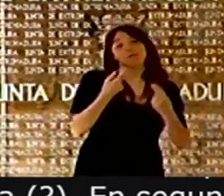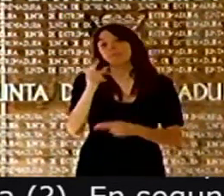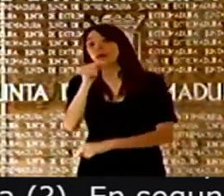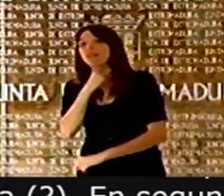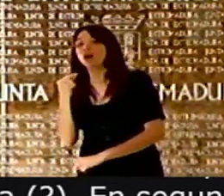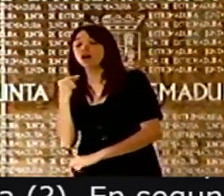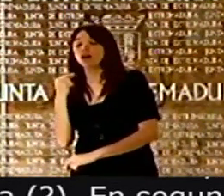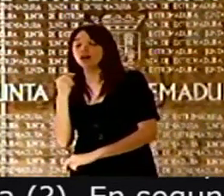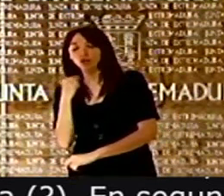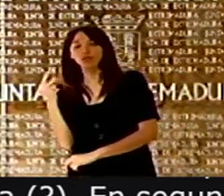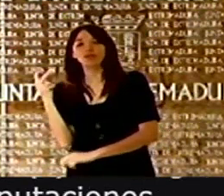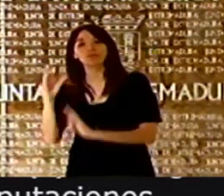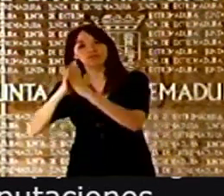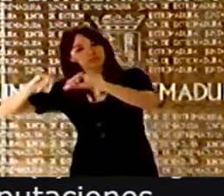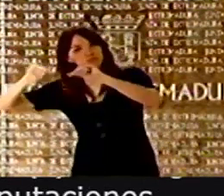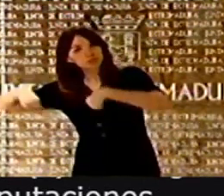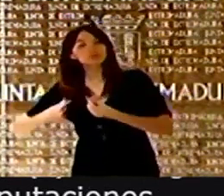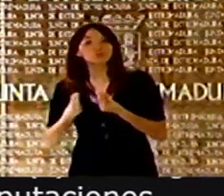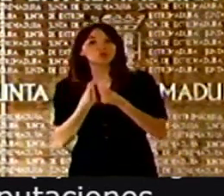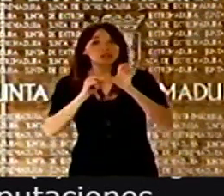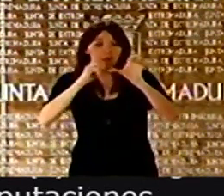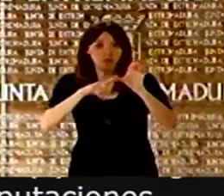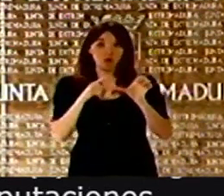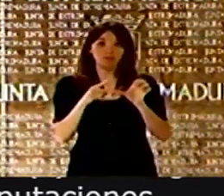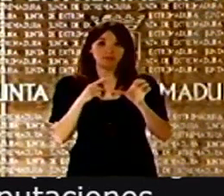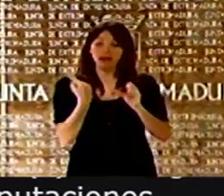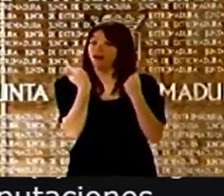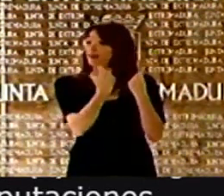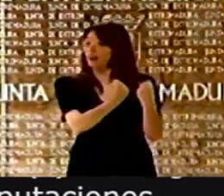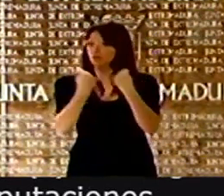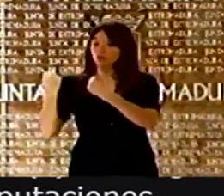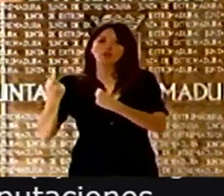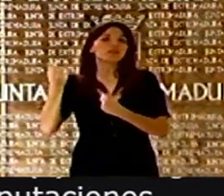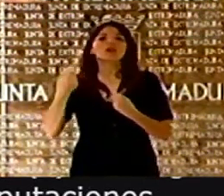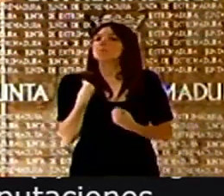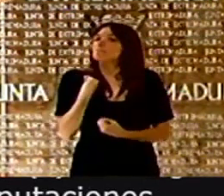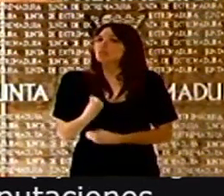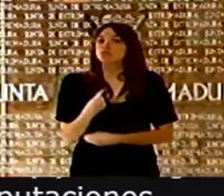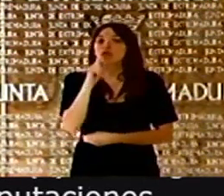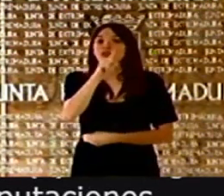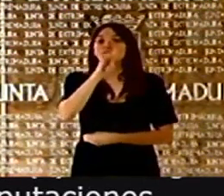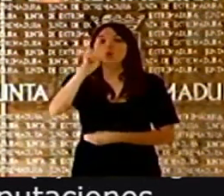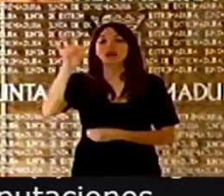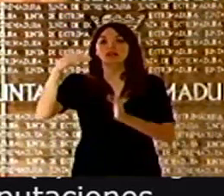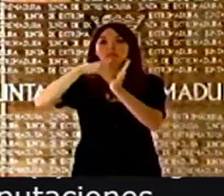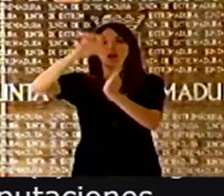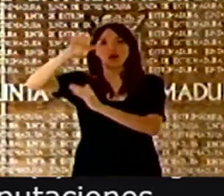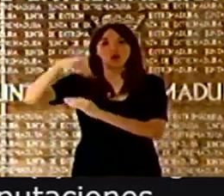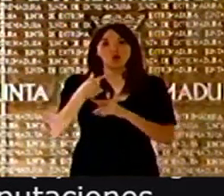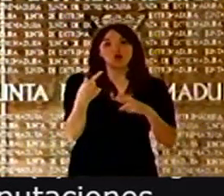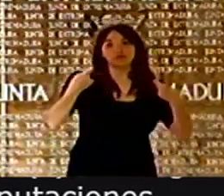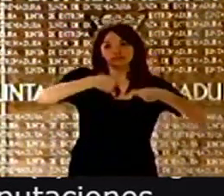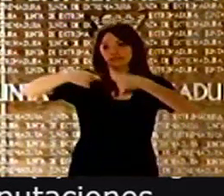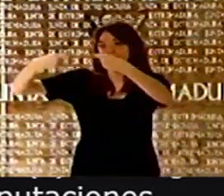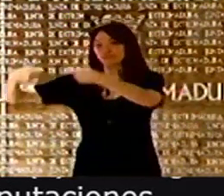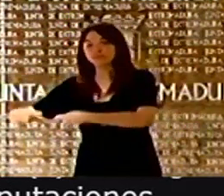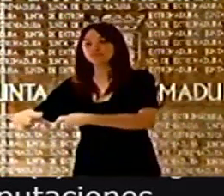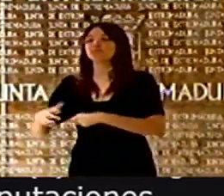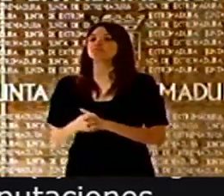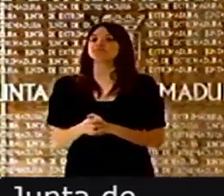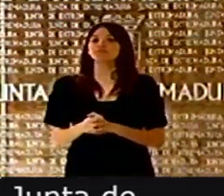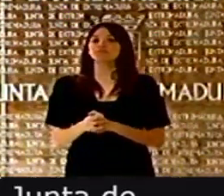y la Junta de Extremadura, donde cada institución ponemos la misma cuantía, en concreto 140.000 euros cada diputación y